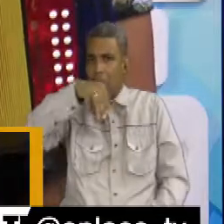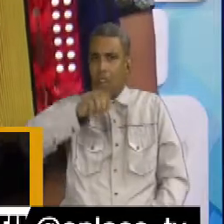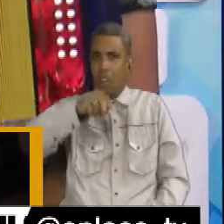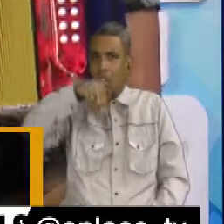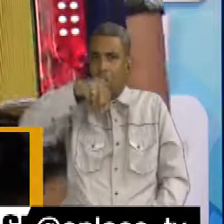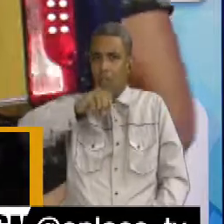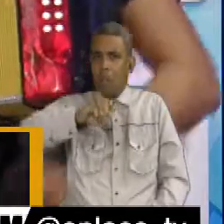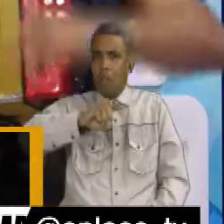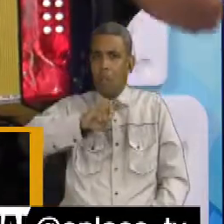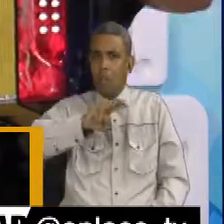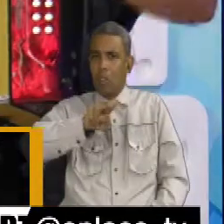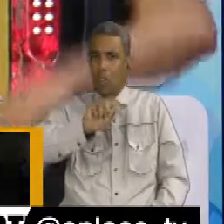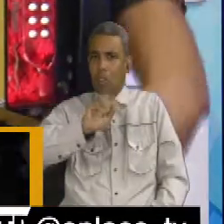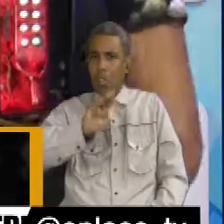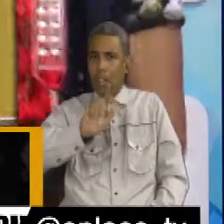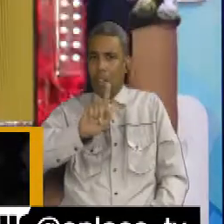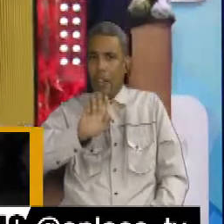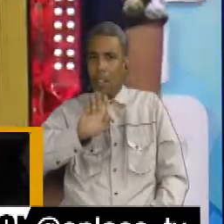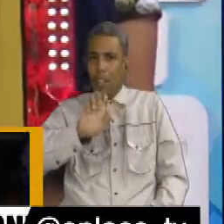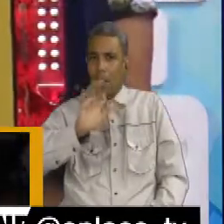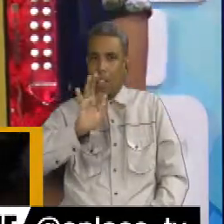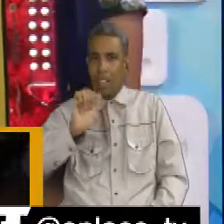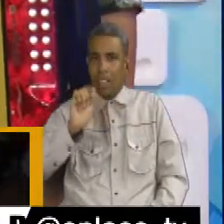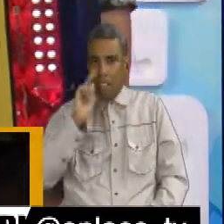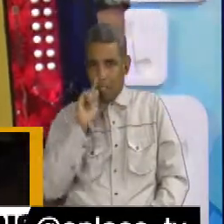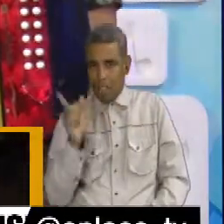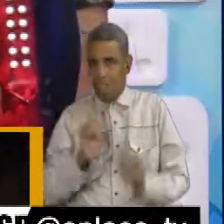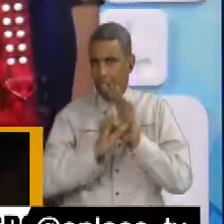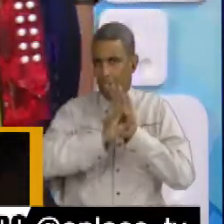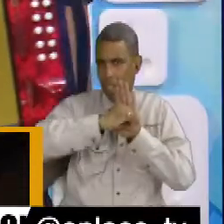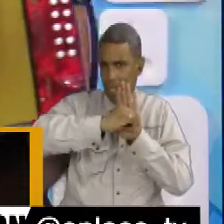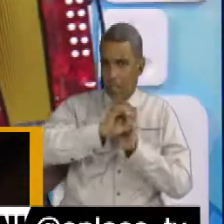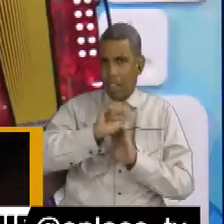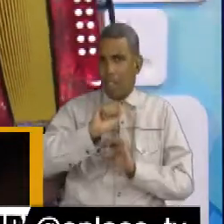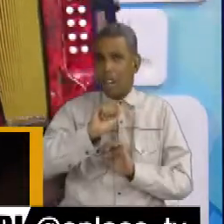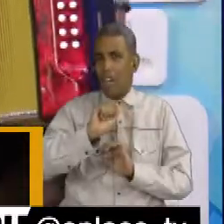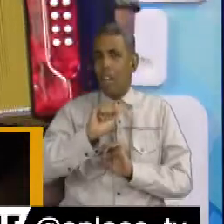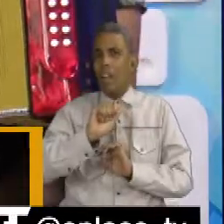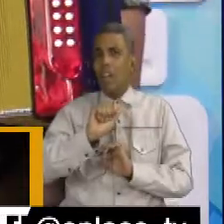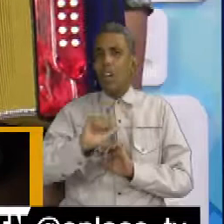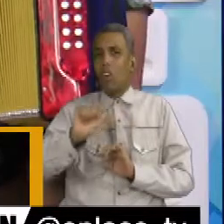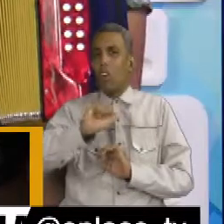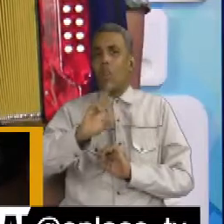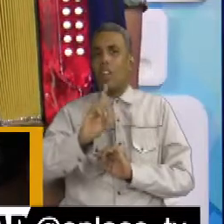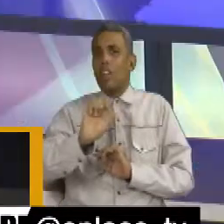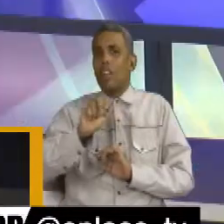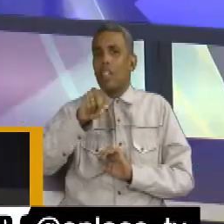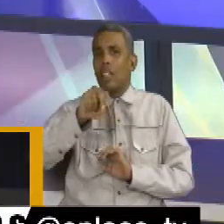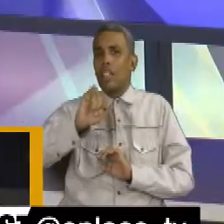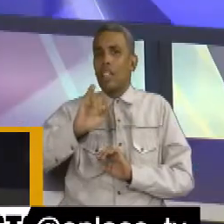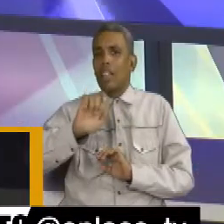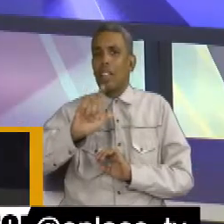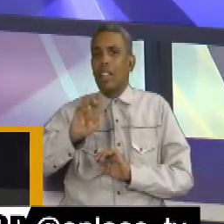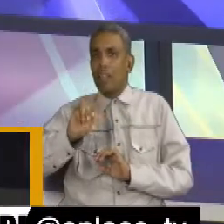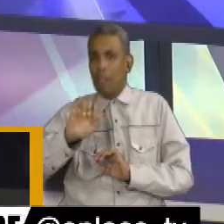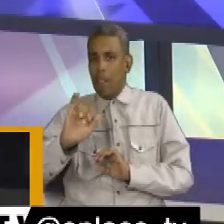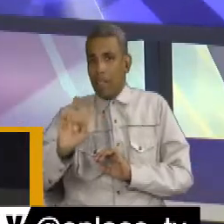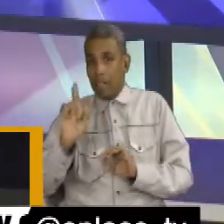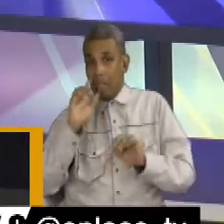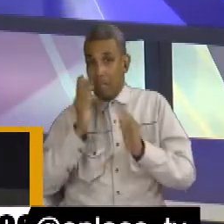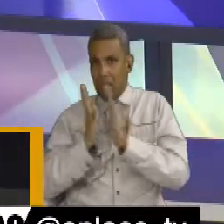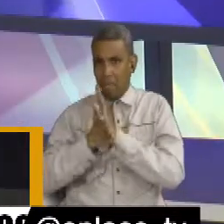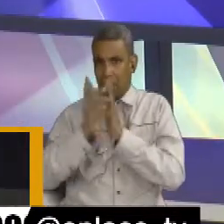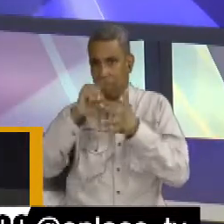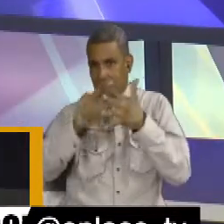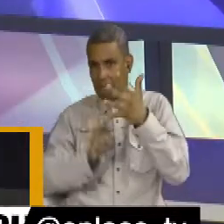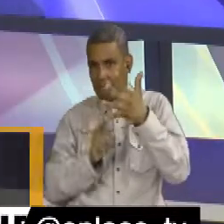y ahí mi compañero Daniel Maestre. Arroba Daniel de Maestre en Instagram. Y que se gocen las canciones. Claro. Así será. Hasta aquí la información más importante de